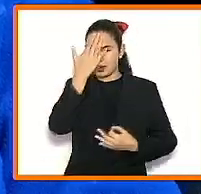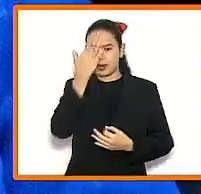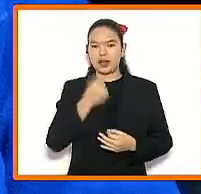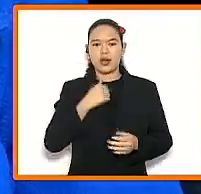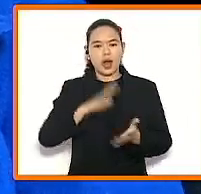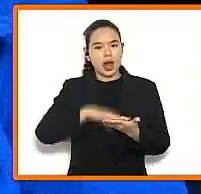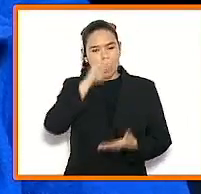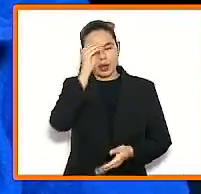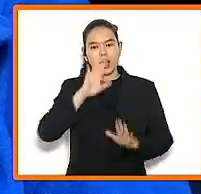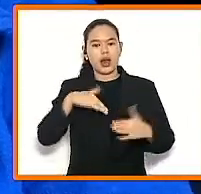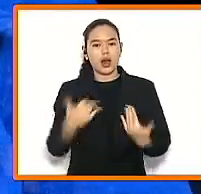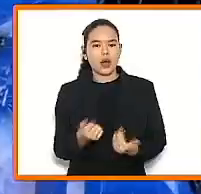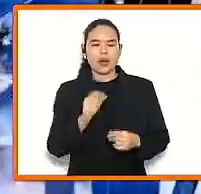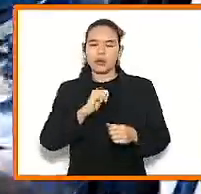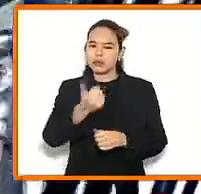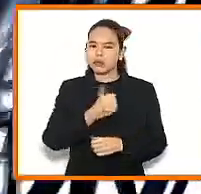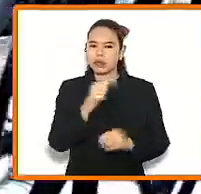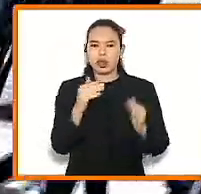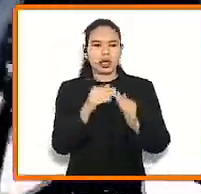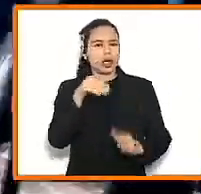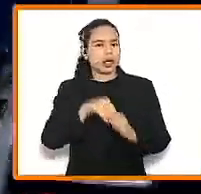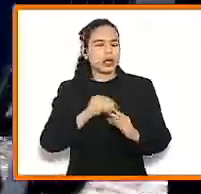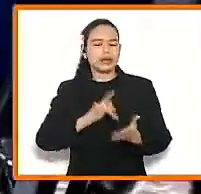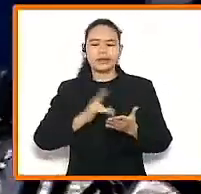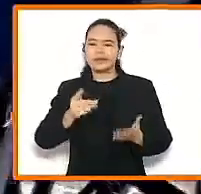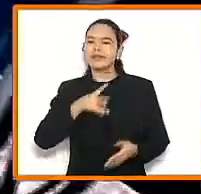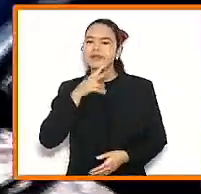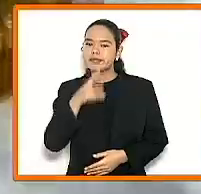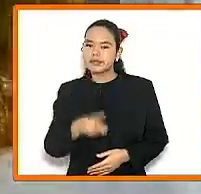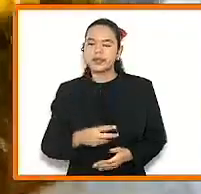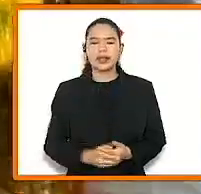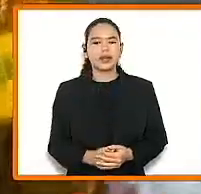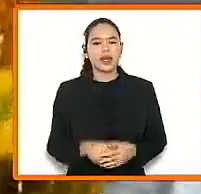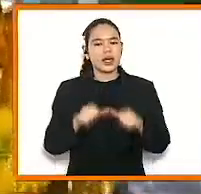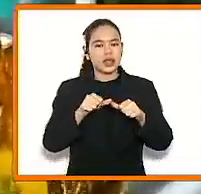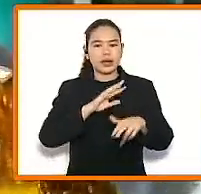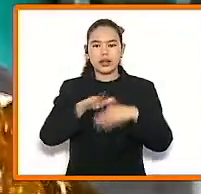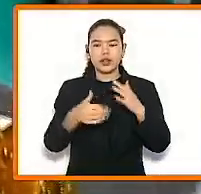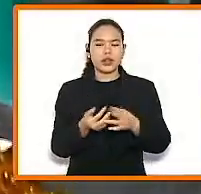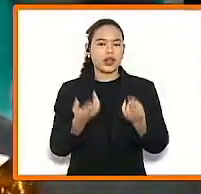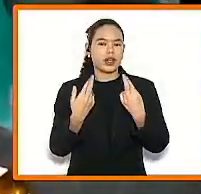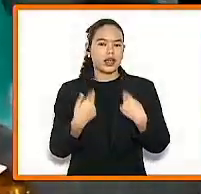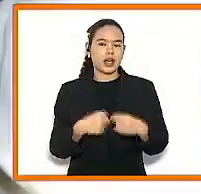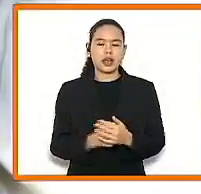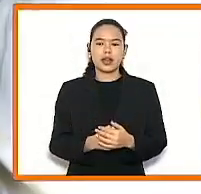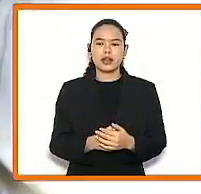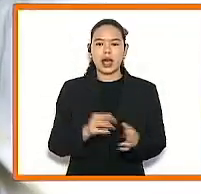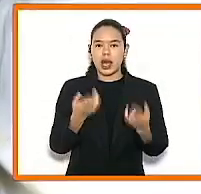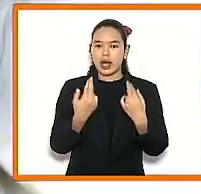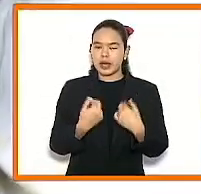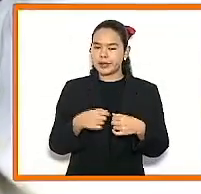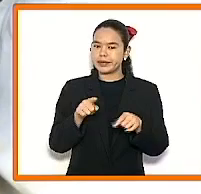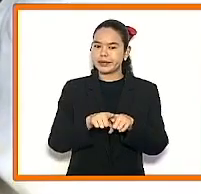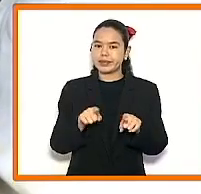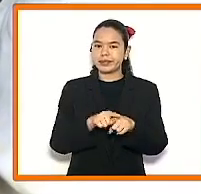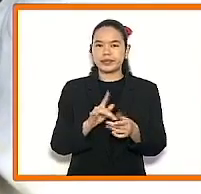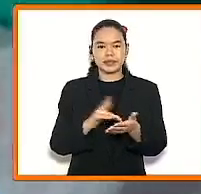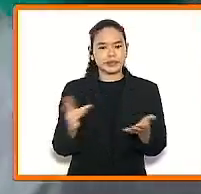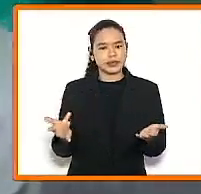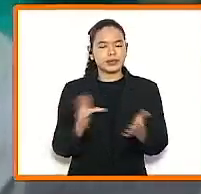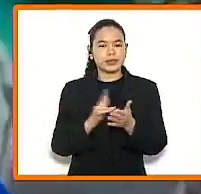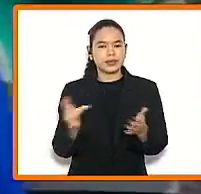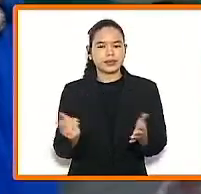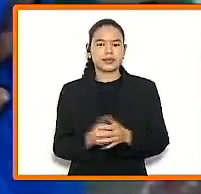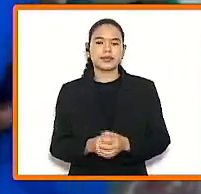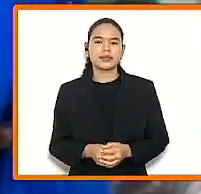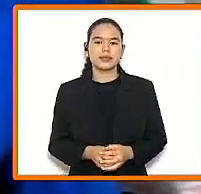cómo girarme en mi casa. Muchas gracias, muy agradecidas por todo lo que me han traído. Gracias por el regalo que me trajeron también. Muchas